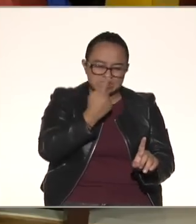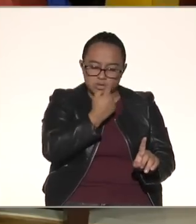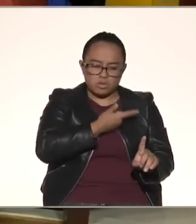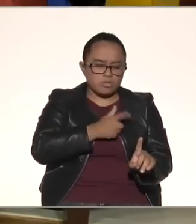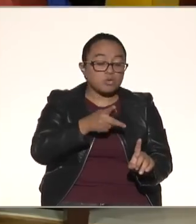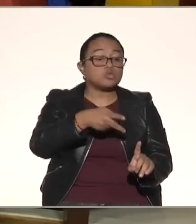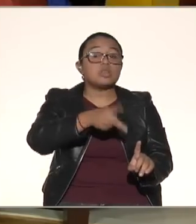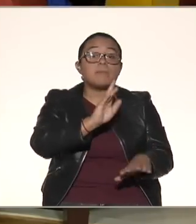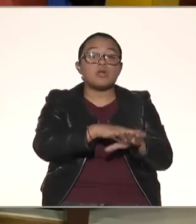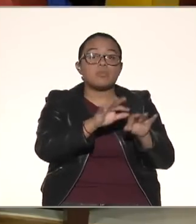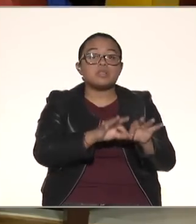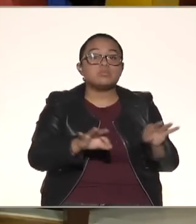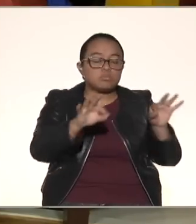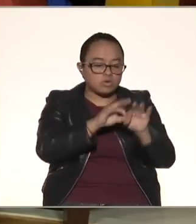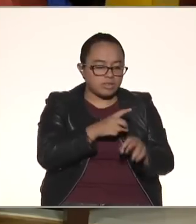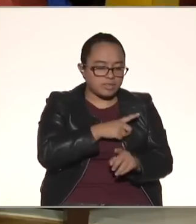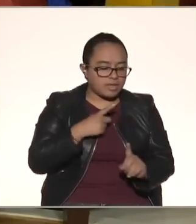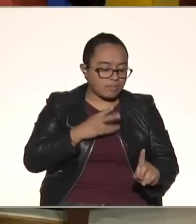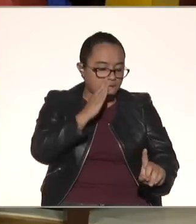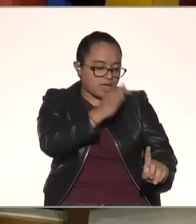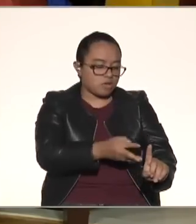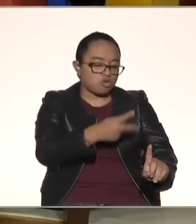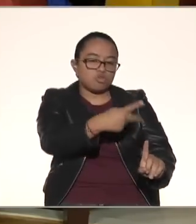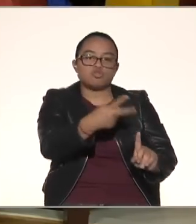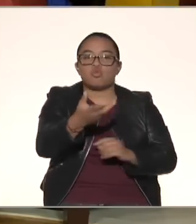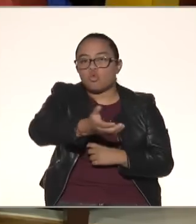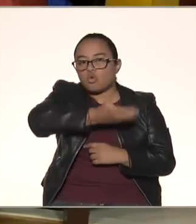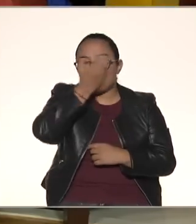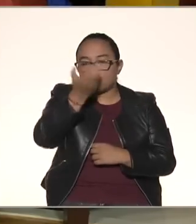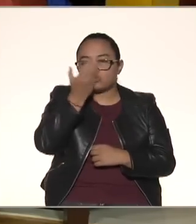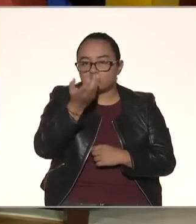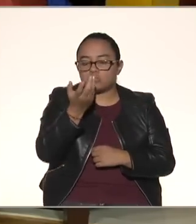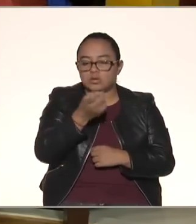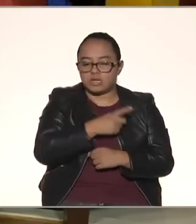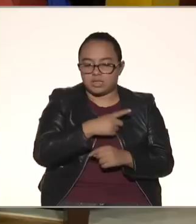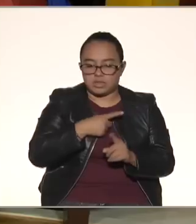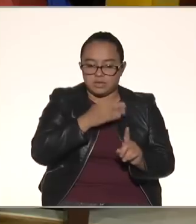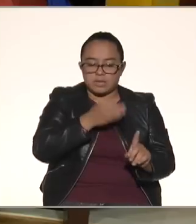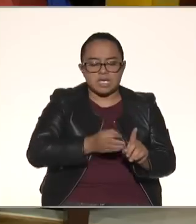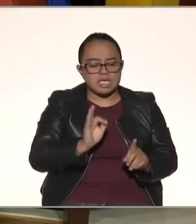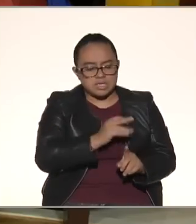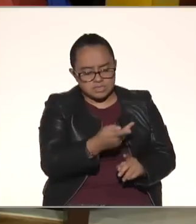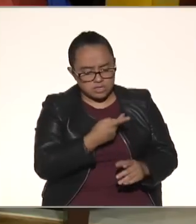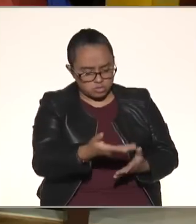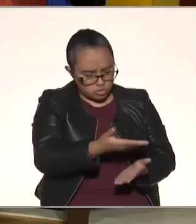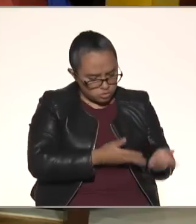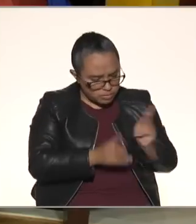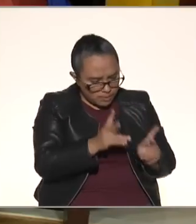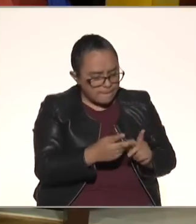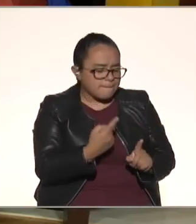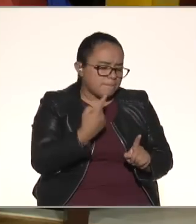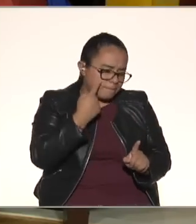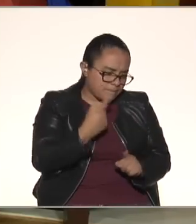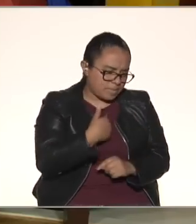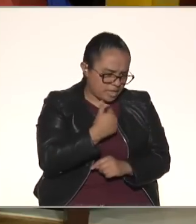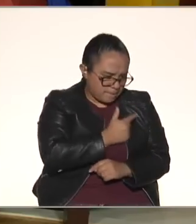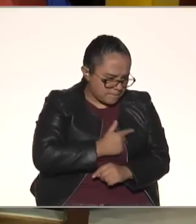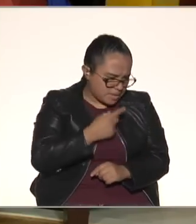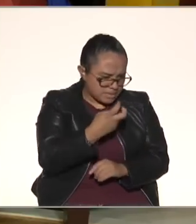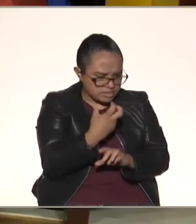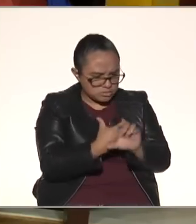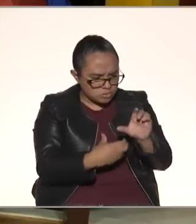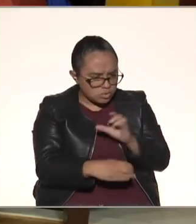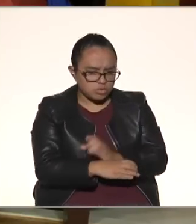es aceptación hacia la otra persona, y pues quizás en ese diálogo, en esa conversación, oye, a mí me gusta también esto,